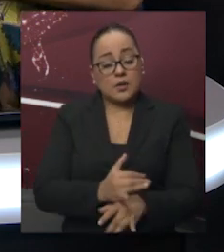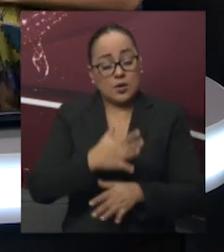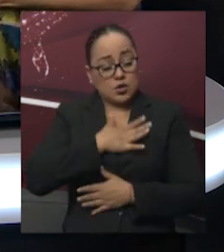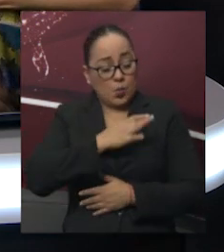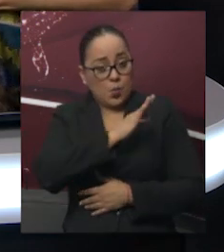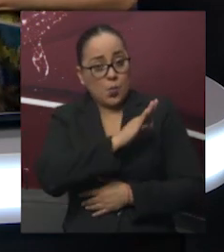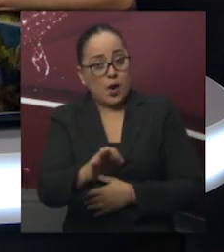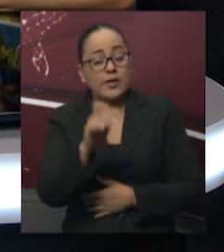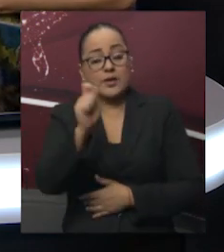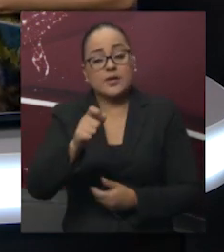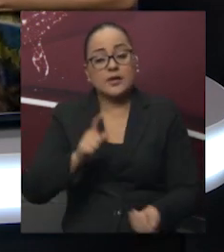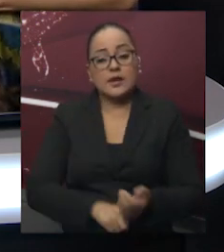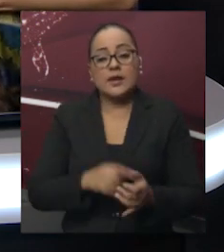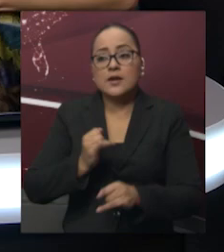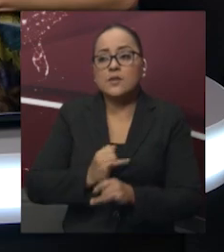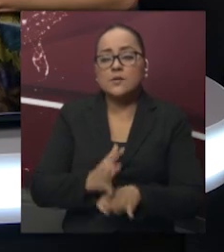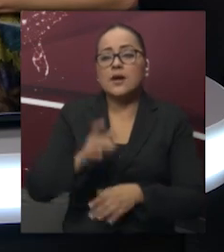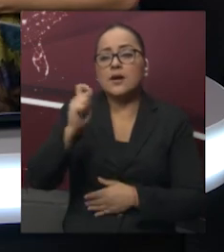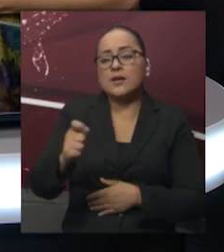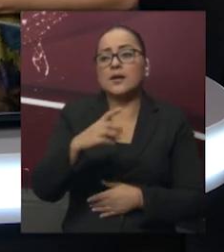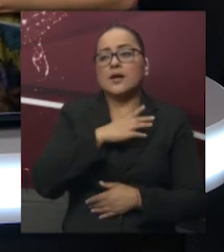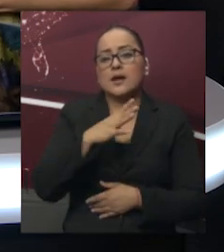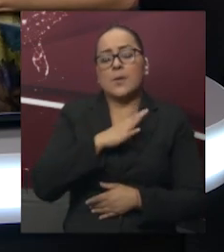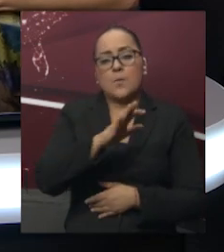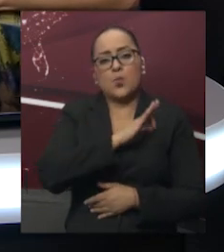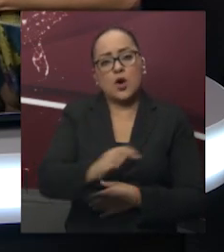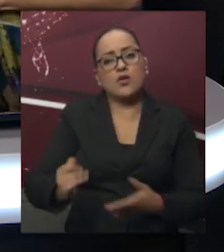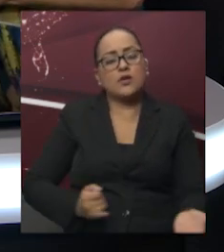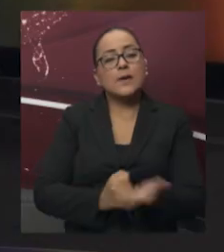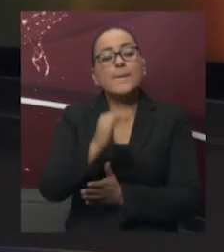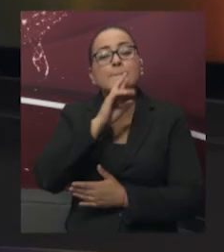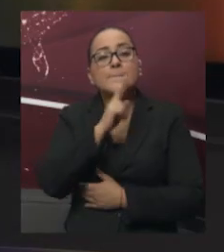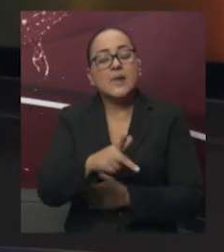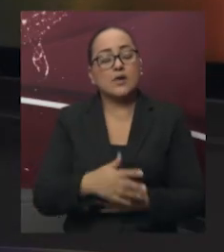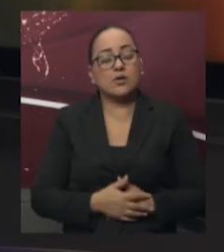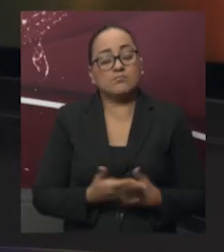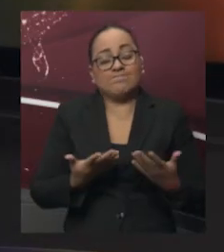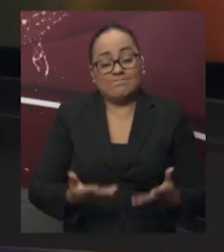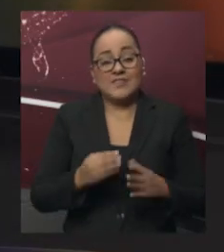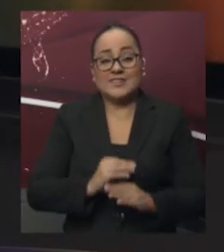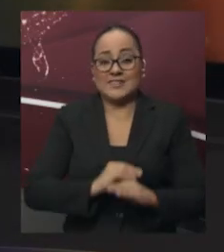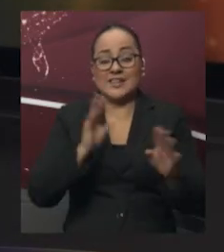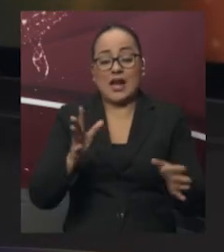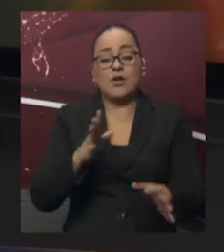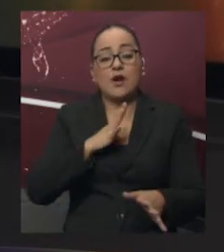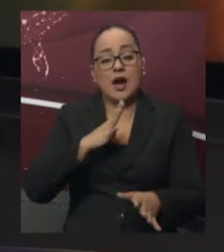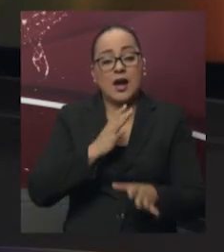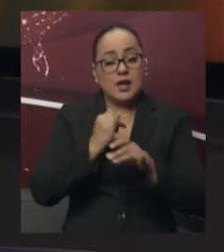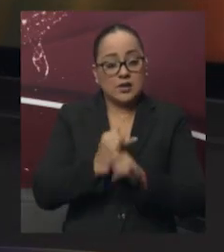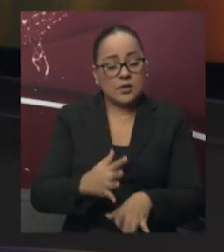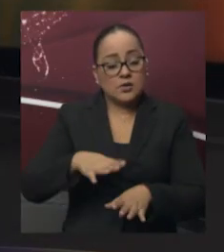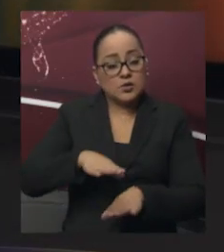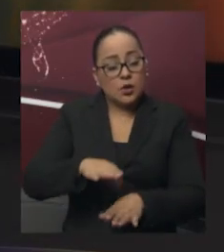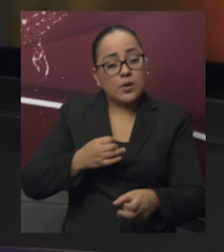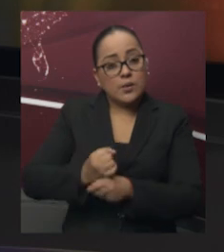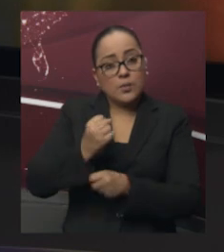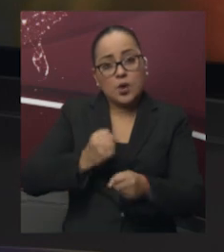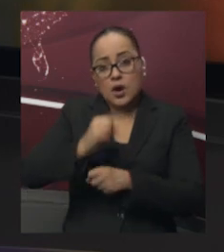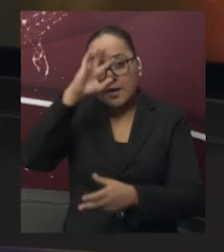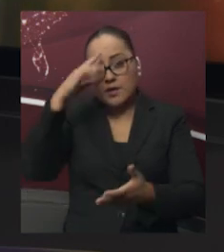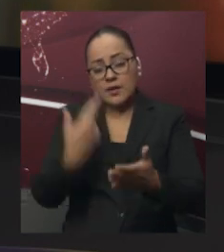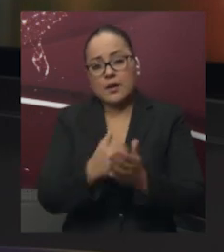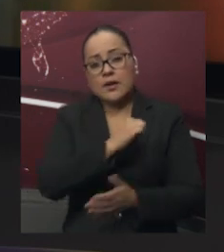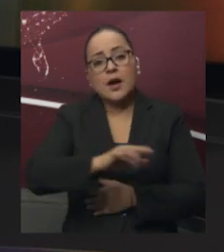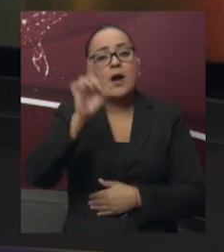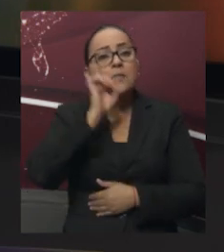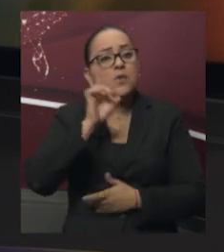y de que con información se pueden tomar mejores decisiones y de que las cifras de la violencia de género